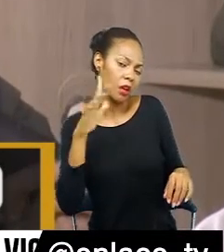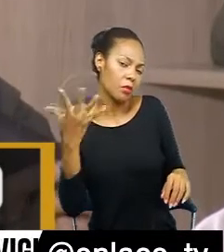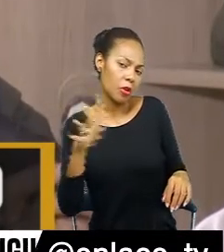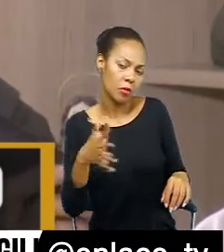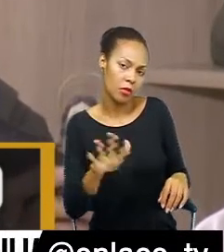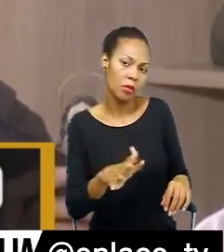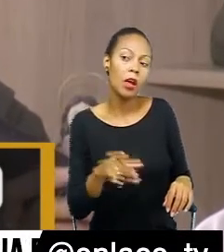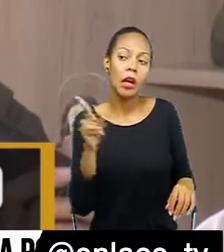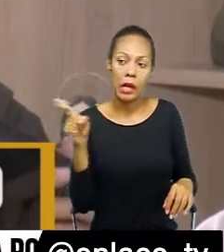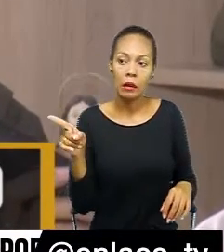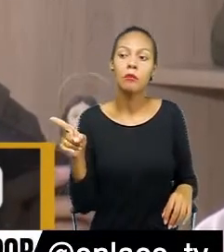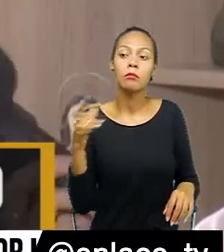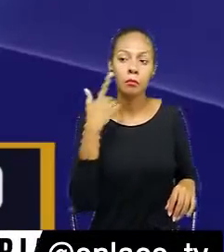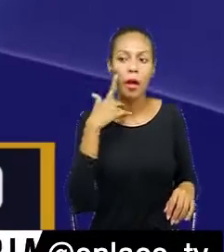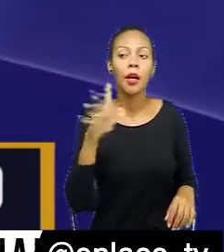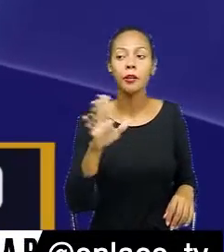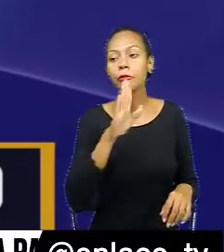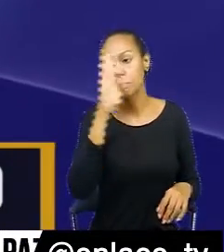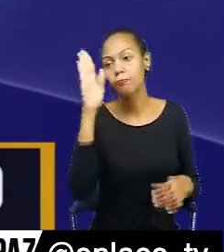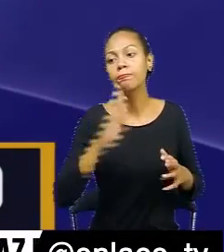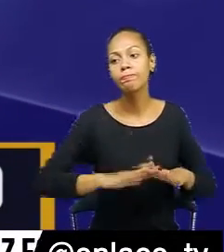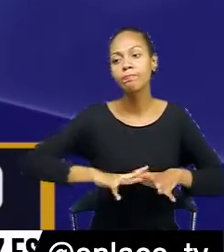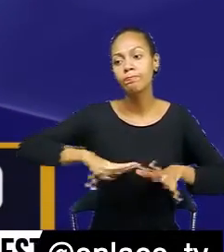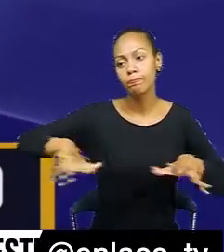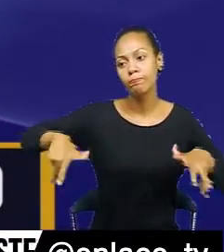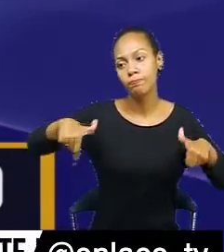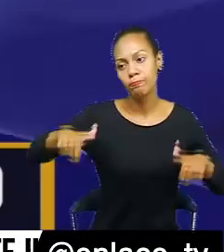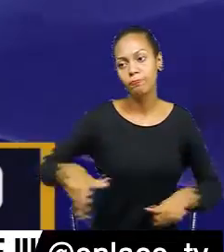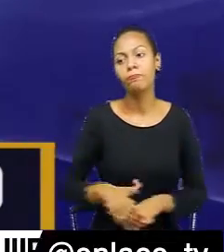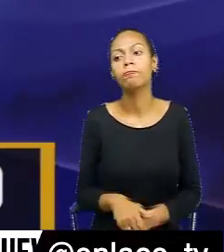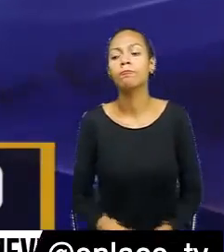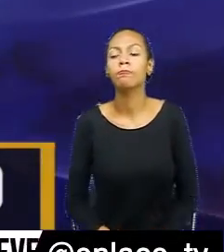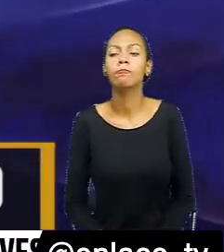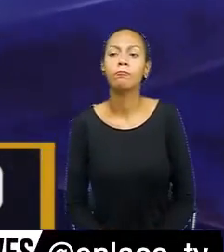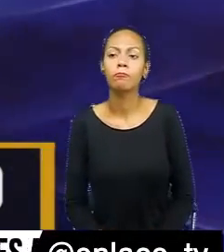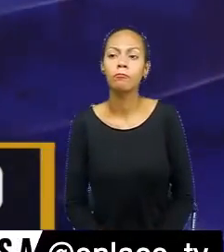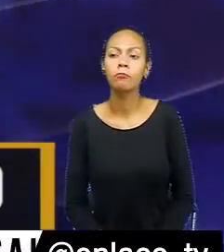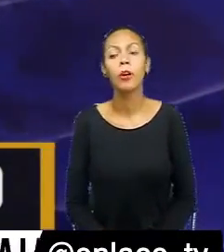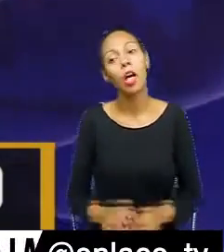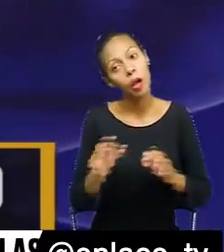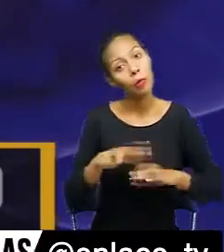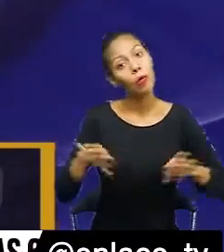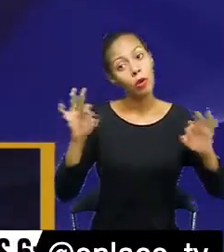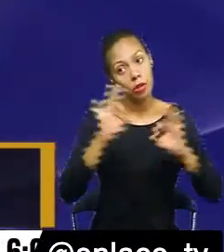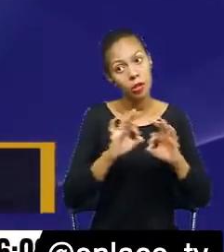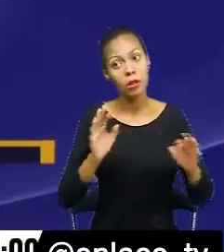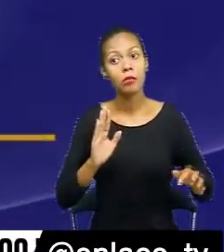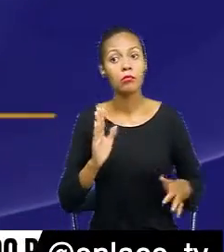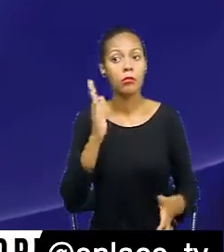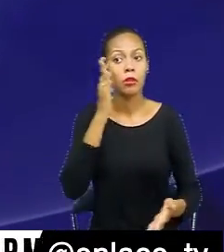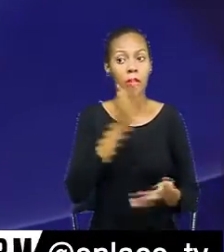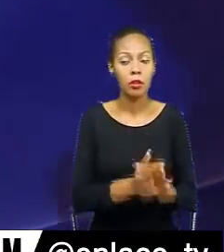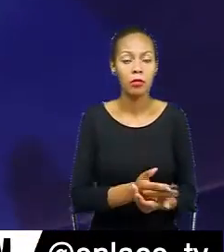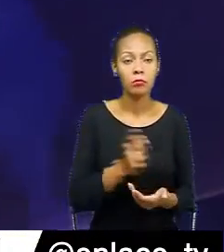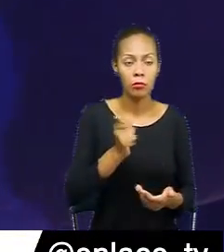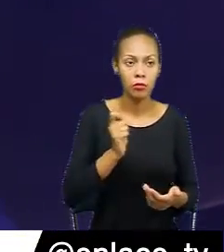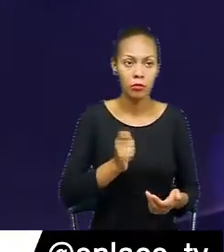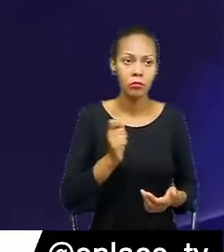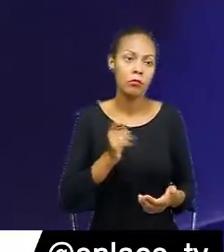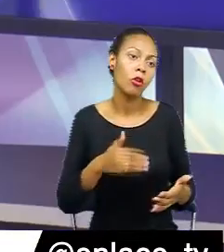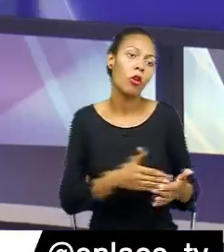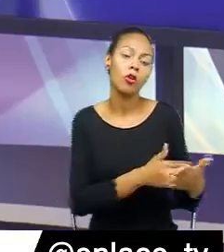ya verificando ese tema con policía judicial. Agrega que es necesario denunciar este tipo de hechos para evitar que los delincuentes se salgan con la